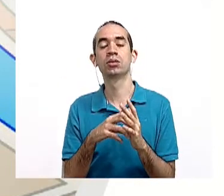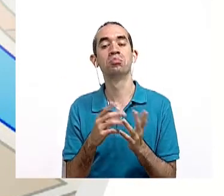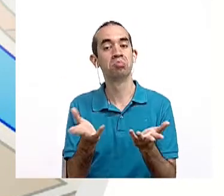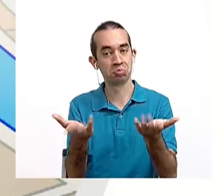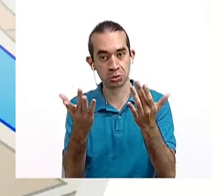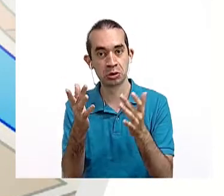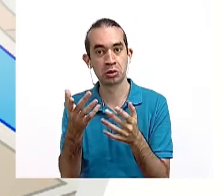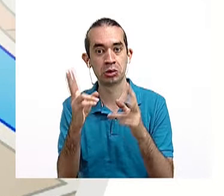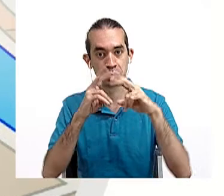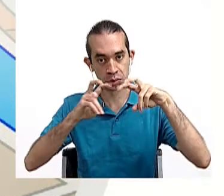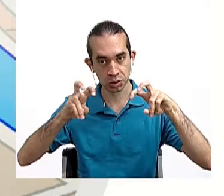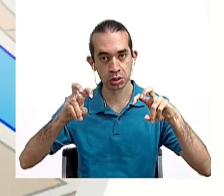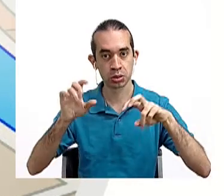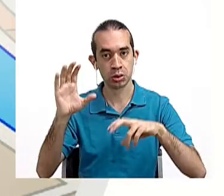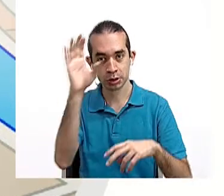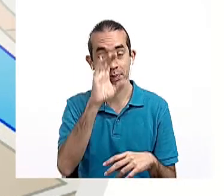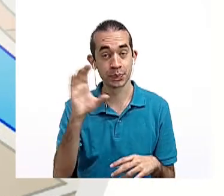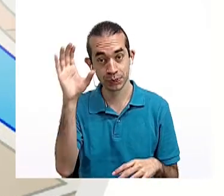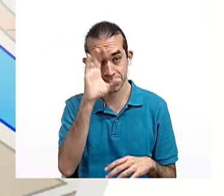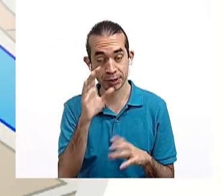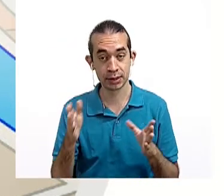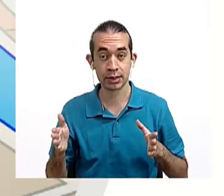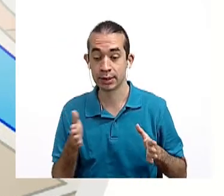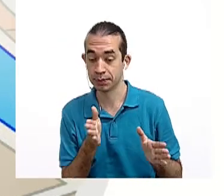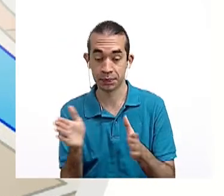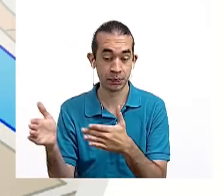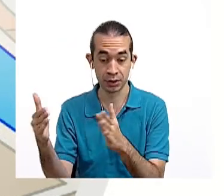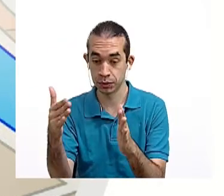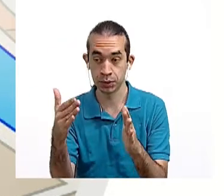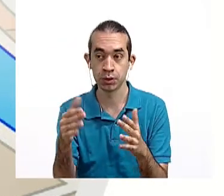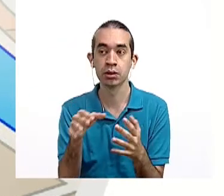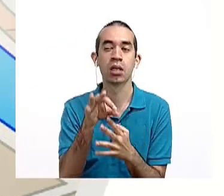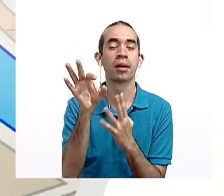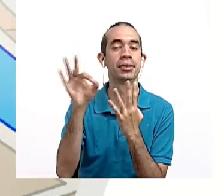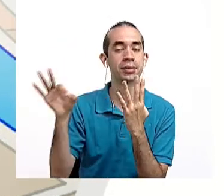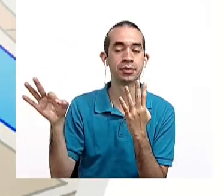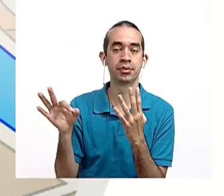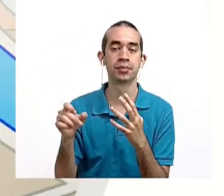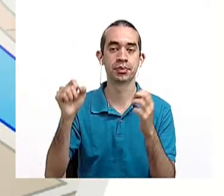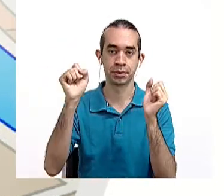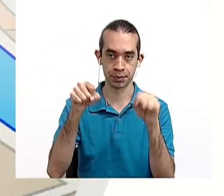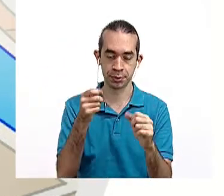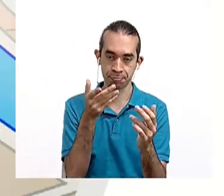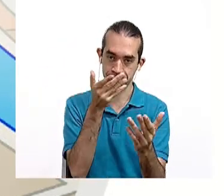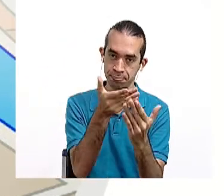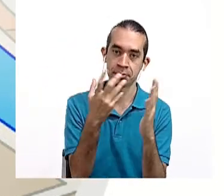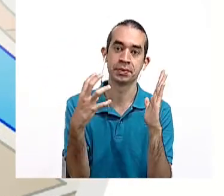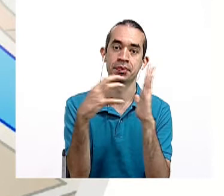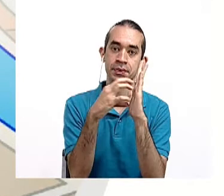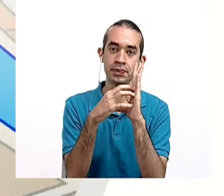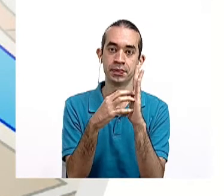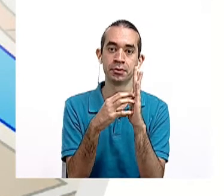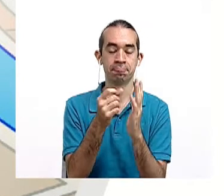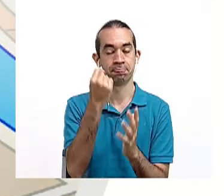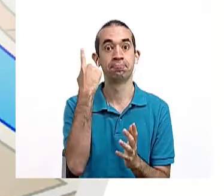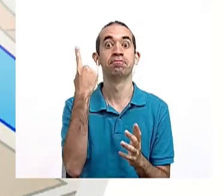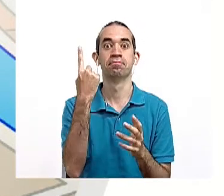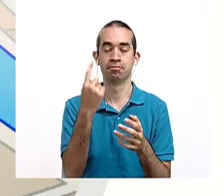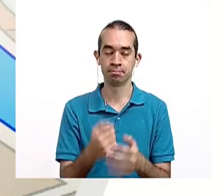explorar, a buscar ese camino, esa alternativa para acercarse al texto, para interpretarlo.